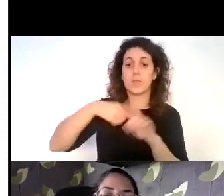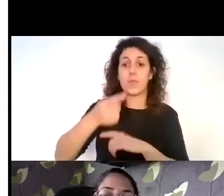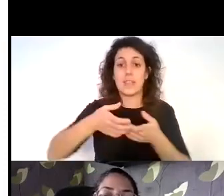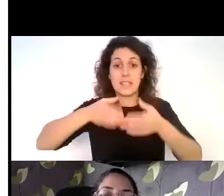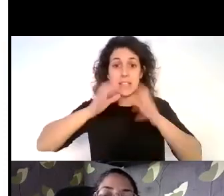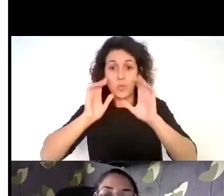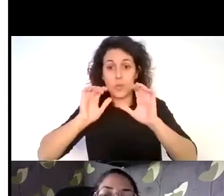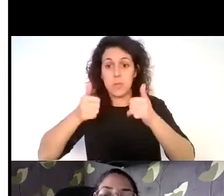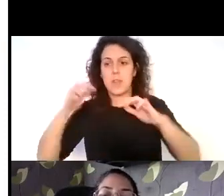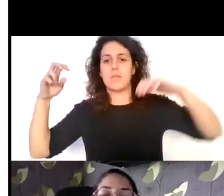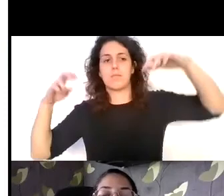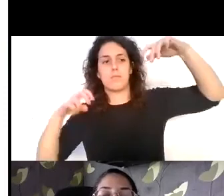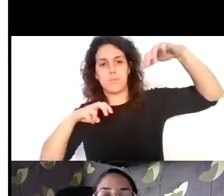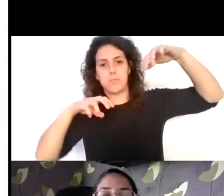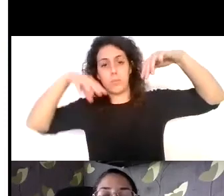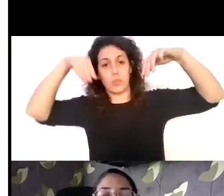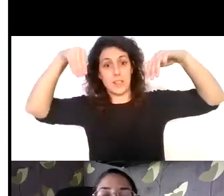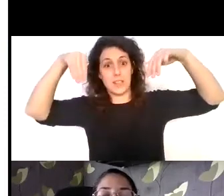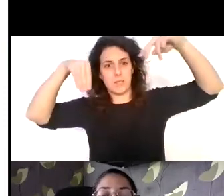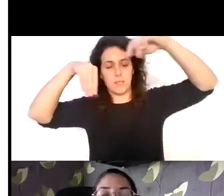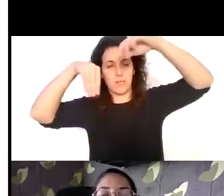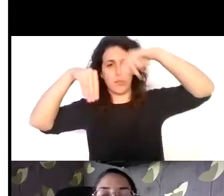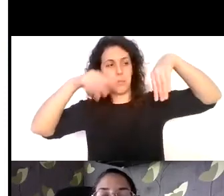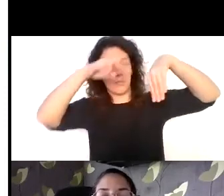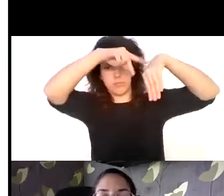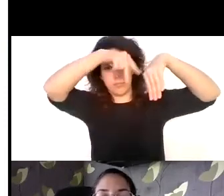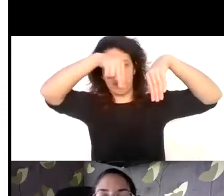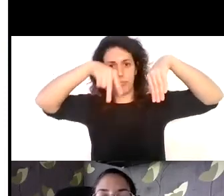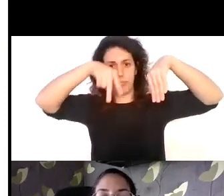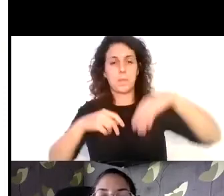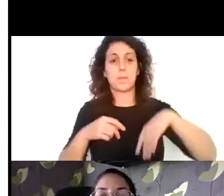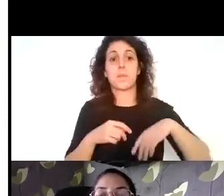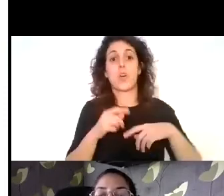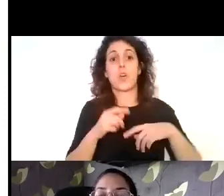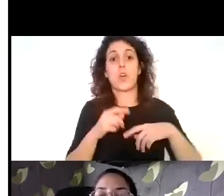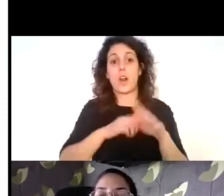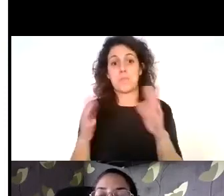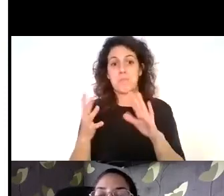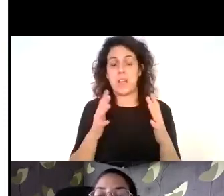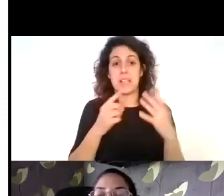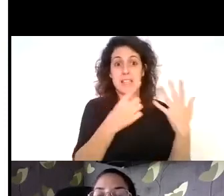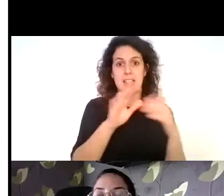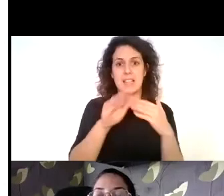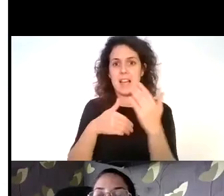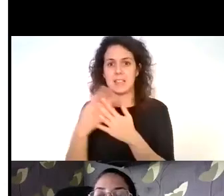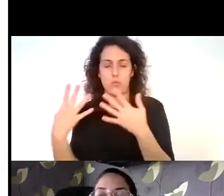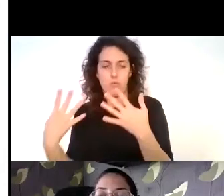descenso. El ascenso toma entre 6 y 9 horas y el descenso aproximadamente entre 3 y